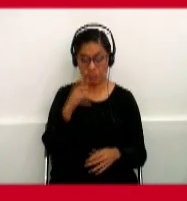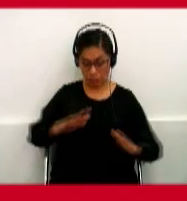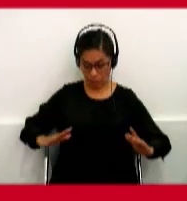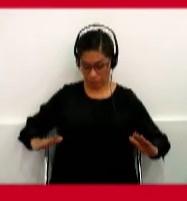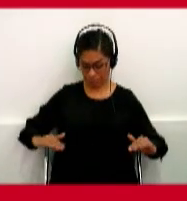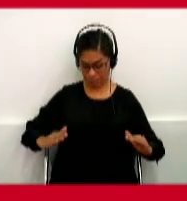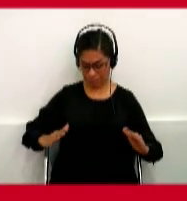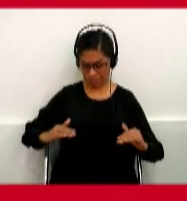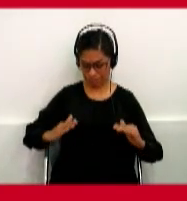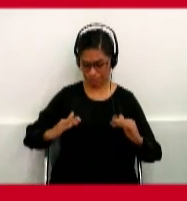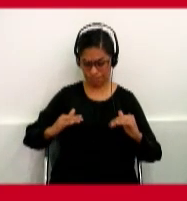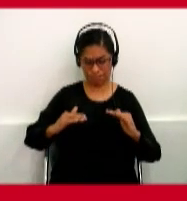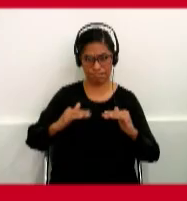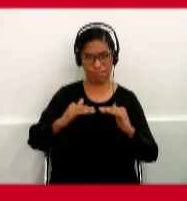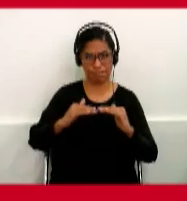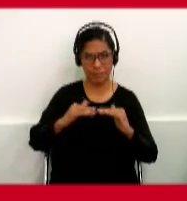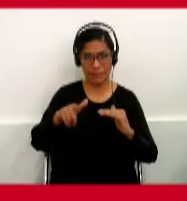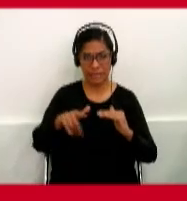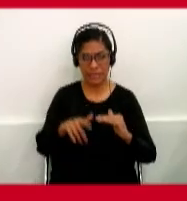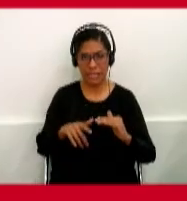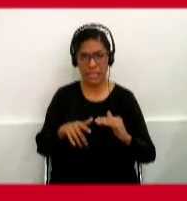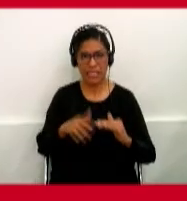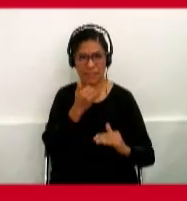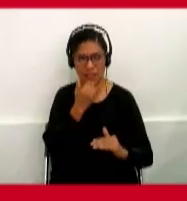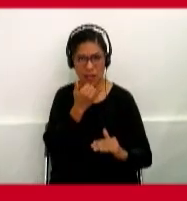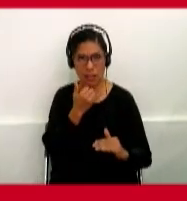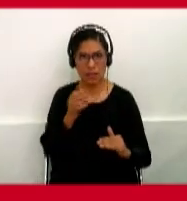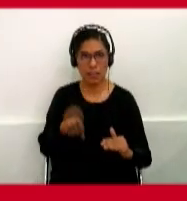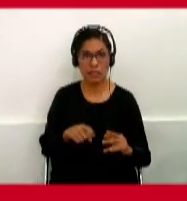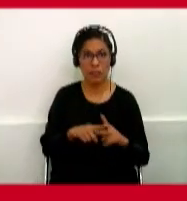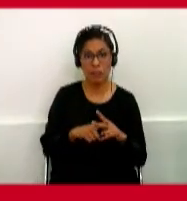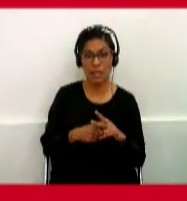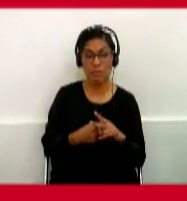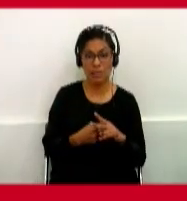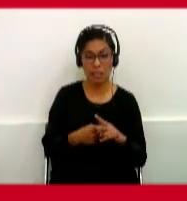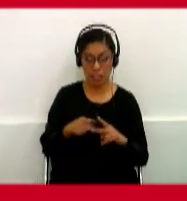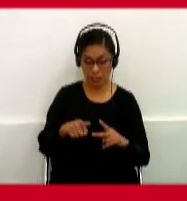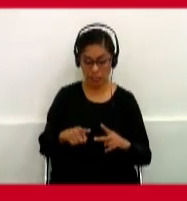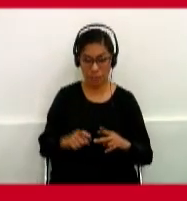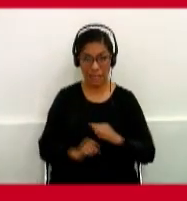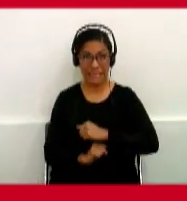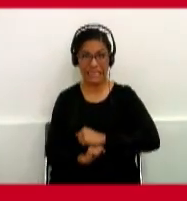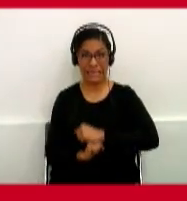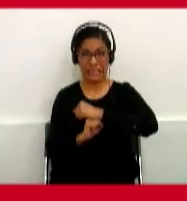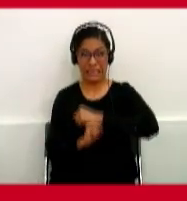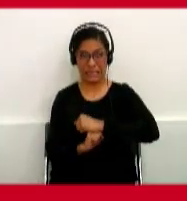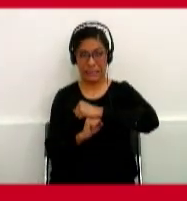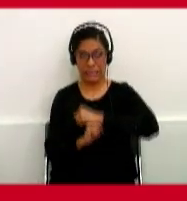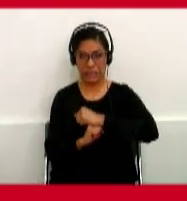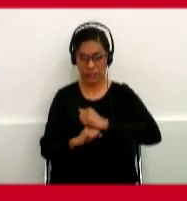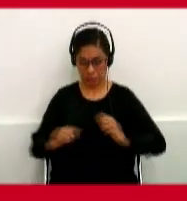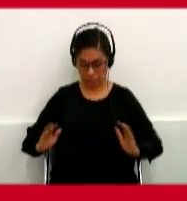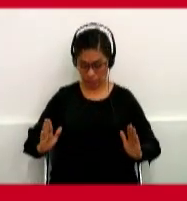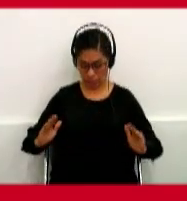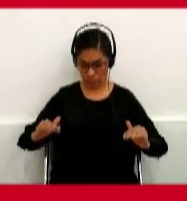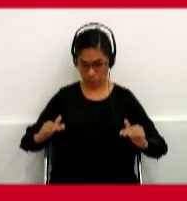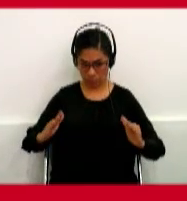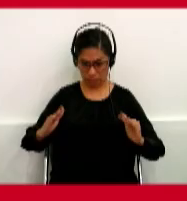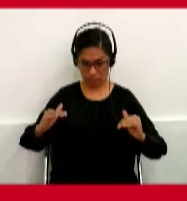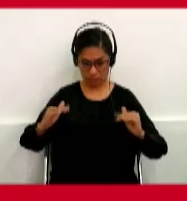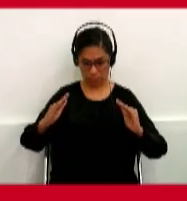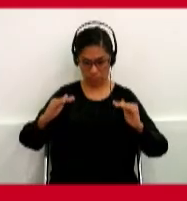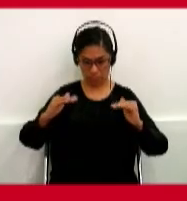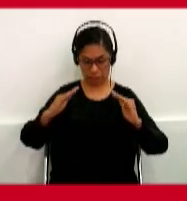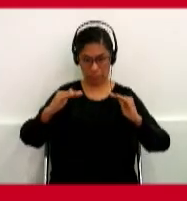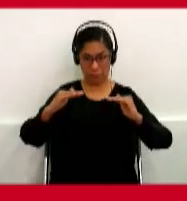de falla, ¿no?, que podemos tener. Bueno, para empezar, en una estabilidad de taludes, bueno, en este caso para un pad de lixiviación,